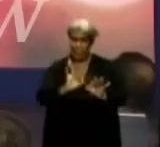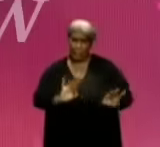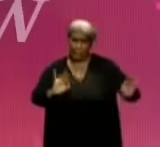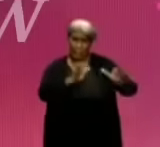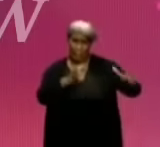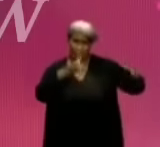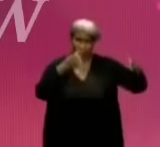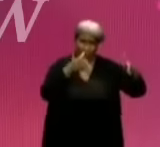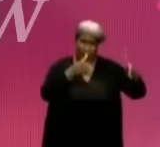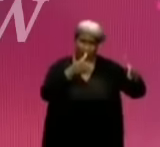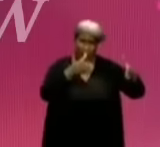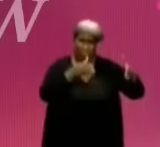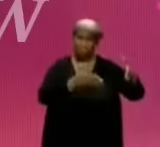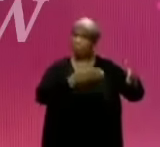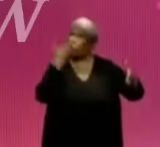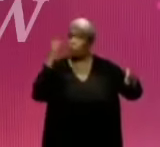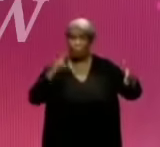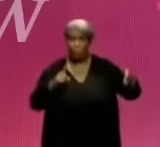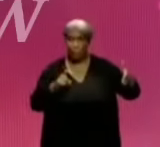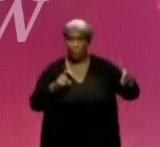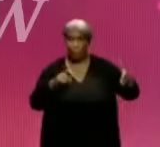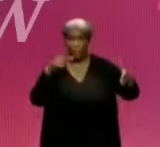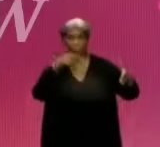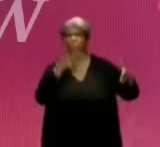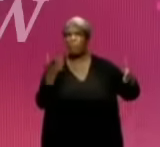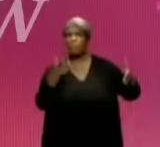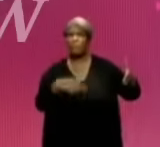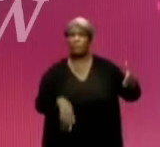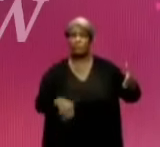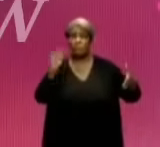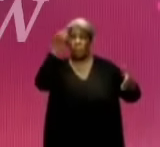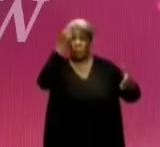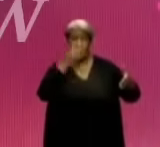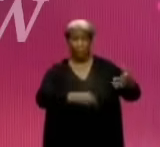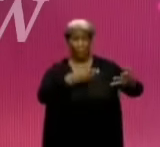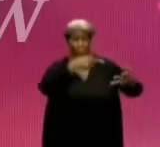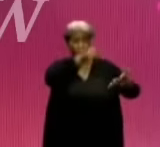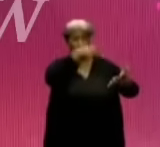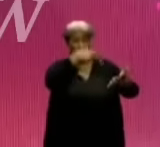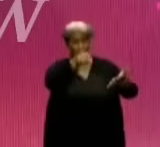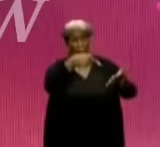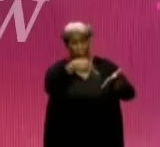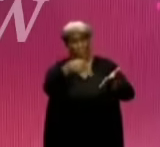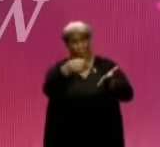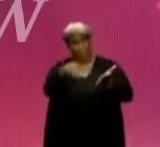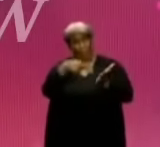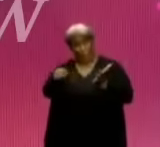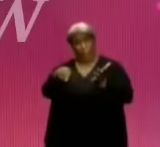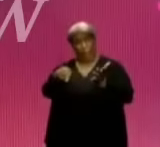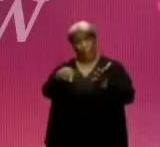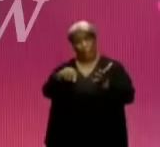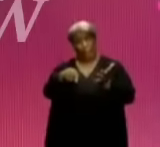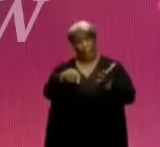que lo que cubra los gastos del gobierno, con excepción del